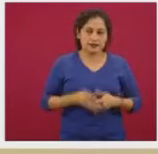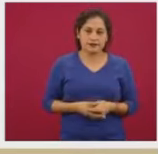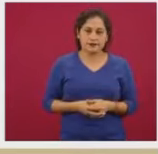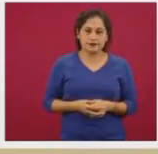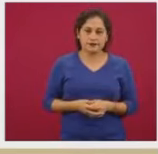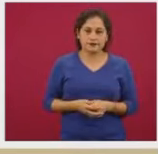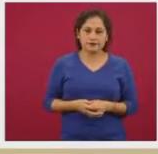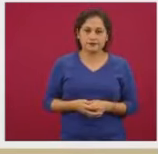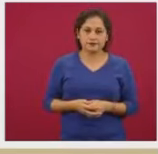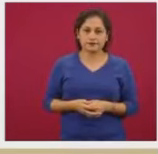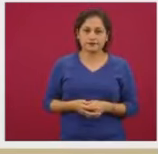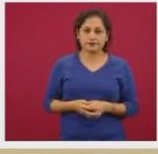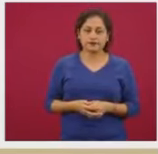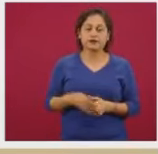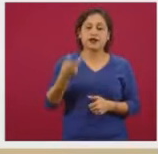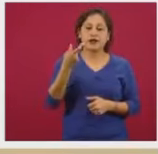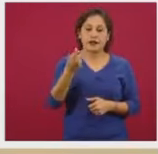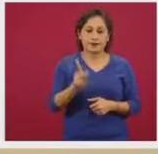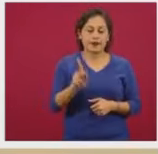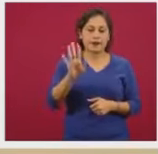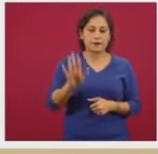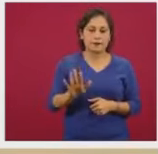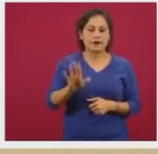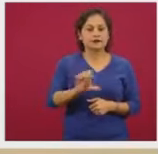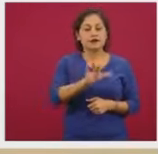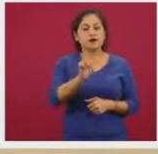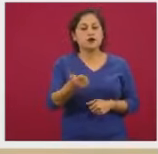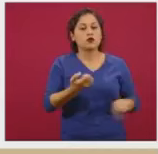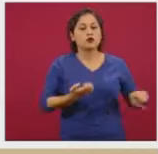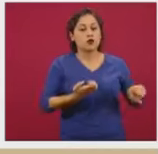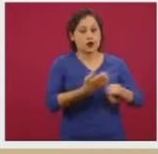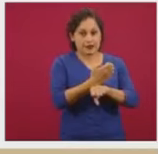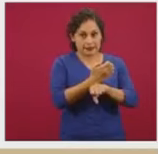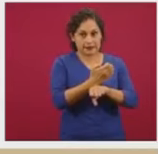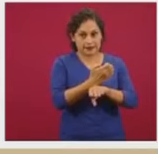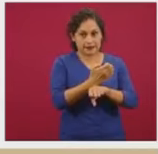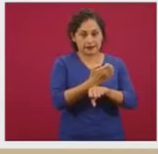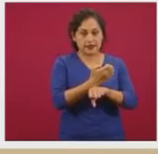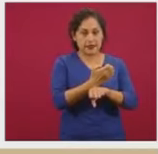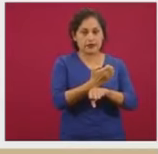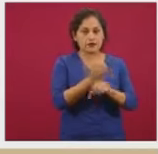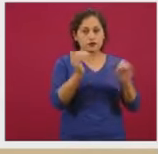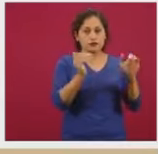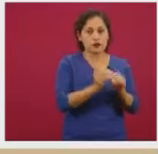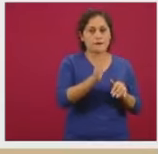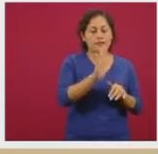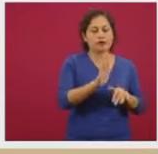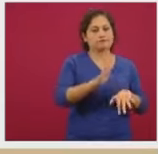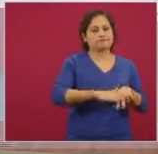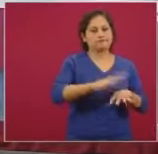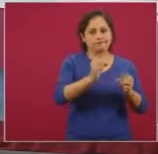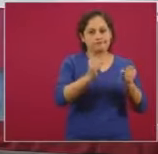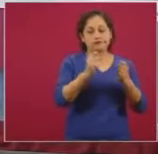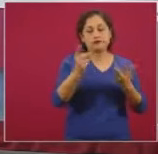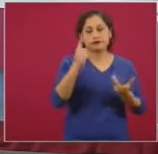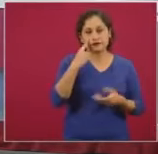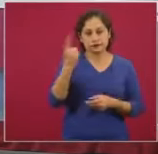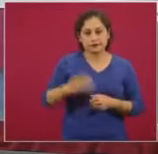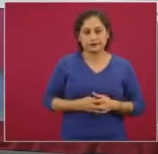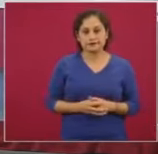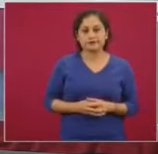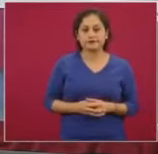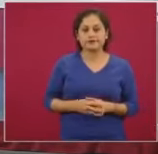cómo hay menos ruido para aquellas entidades que tienen una mayor población. Este es el caso de Baja California, que como